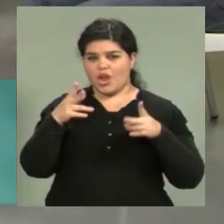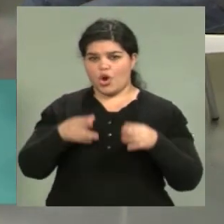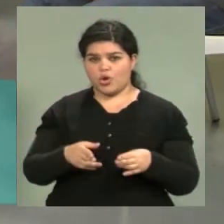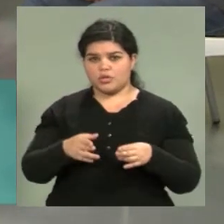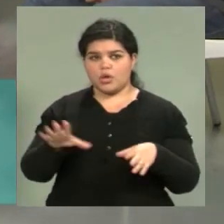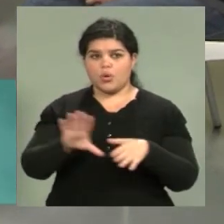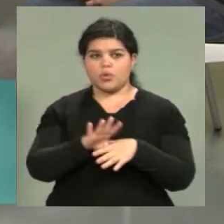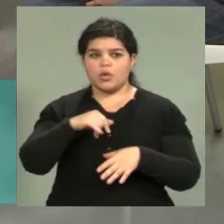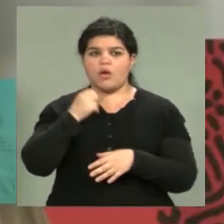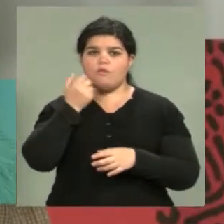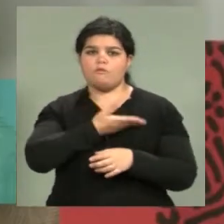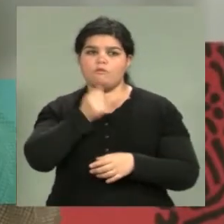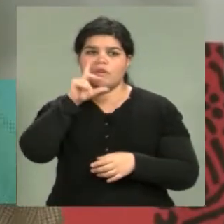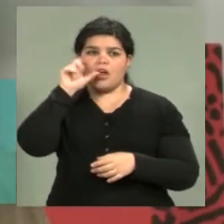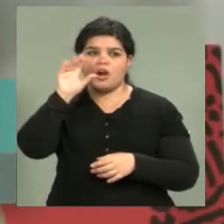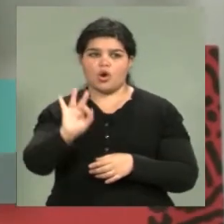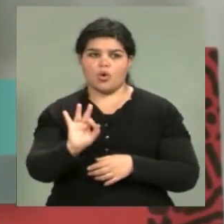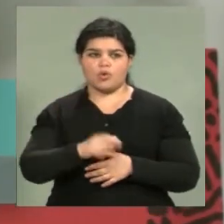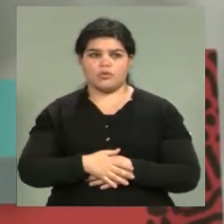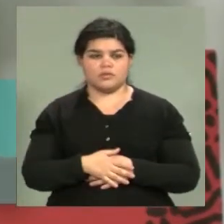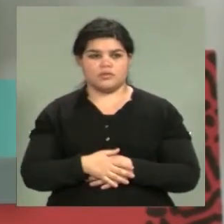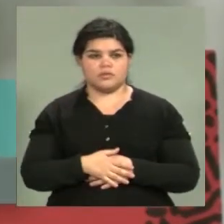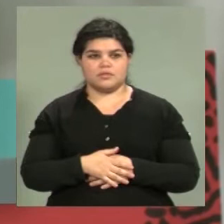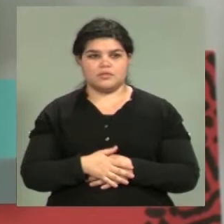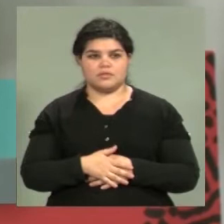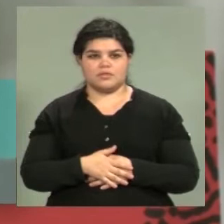a Franco. Déjame engancharme, Sí, con los tweets. tranquilo.